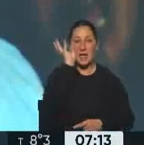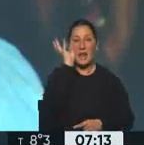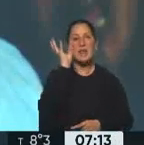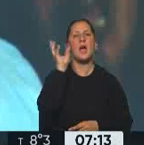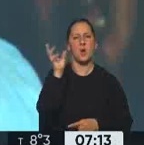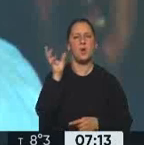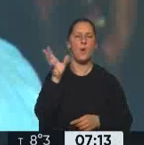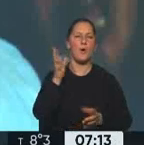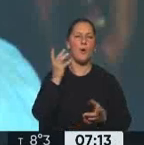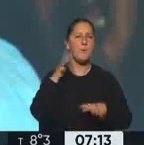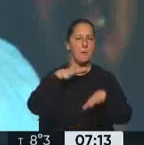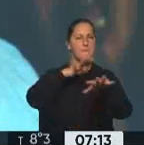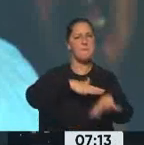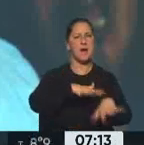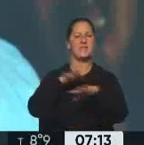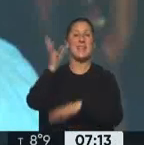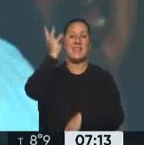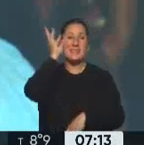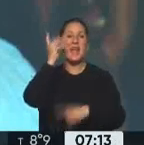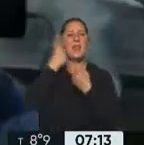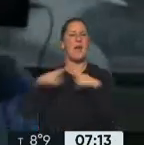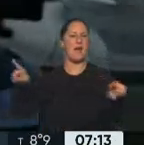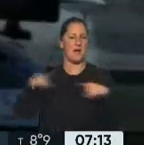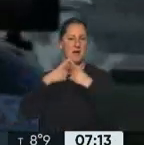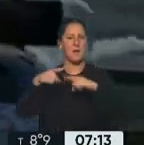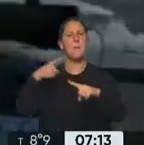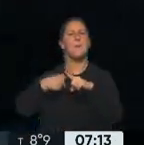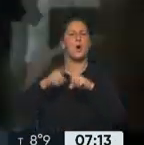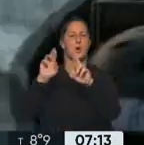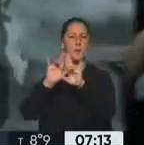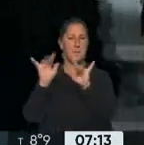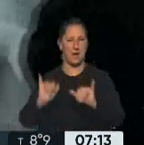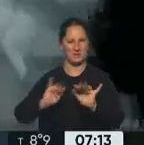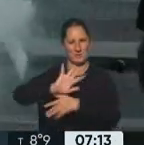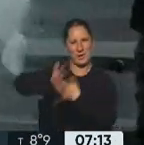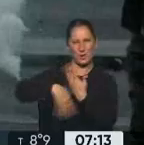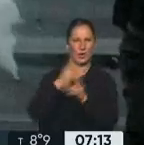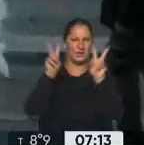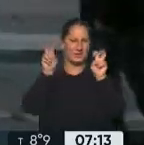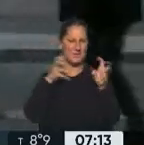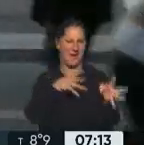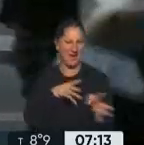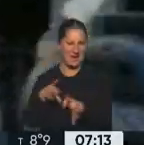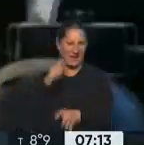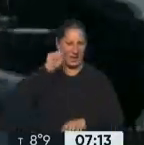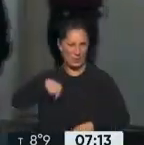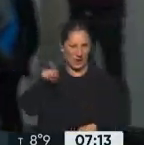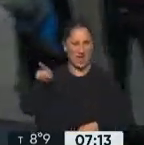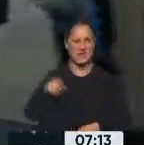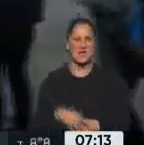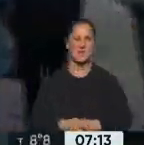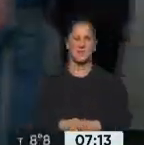hubo algunas otras marchas. En Italia hubo un concierto por la paz. Se mezcló con el tema de la guerra en Ucrania.